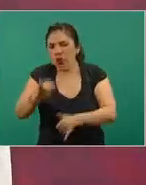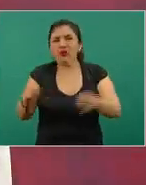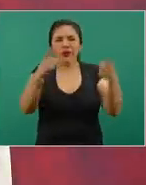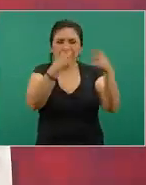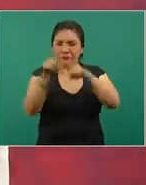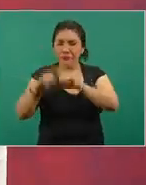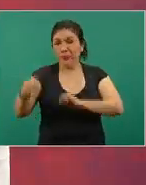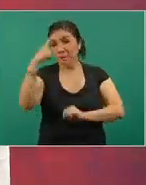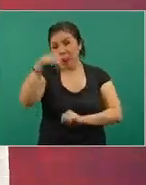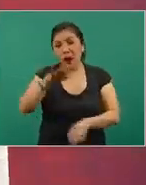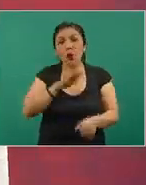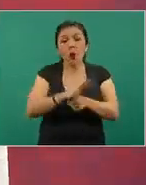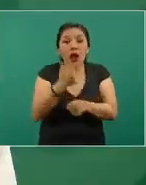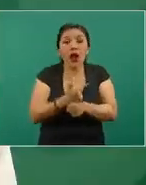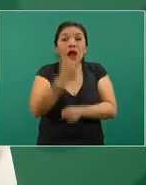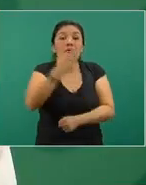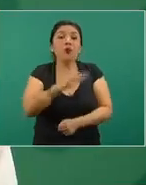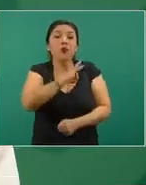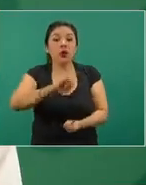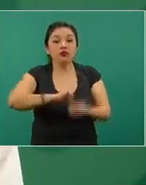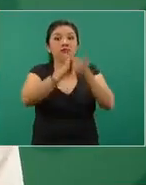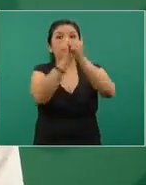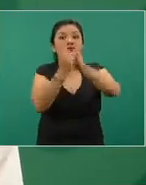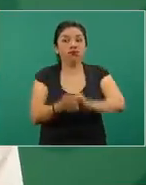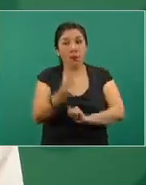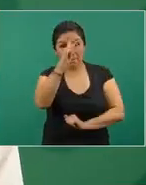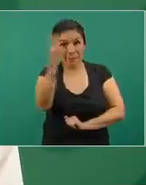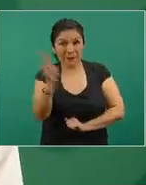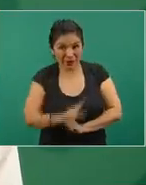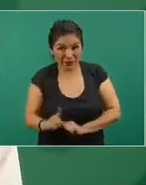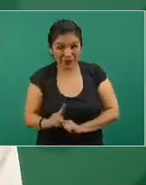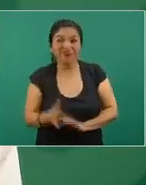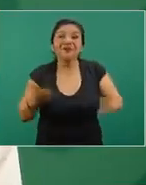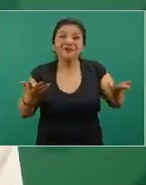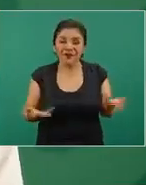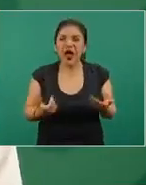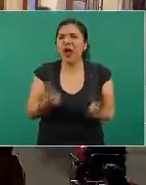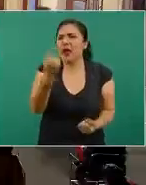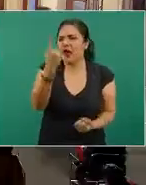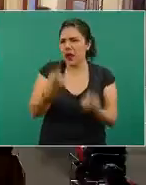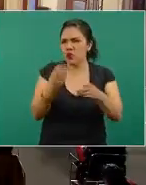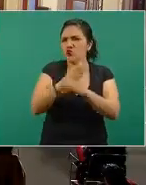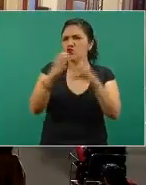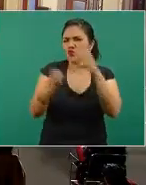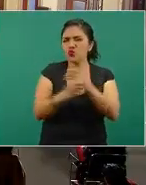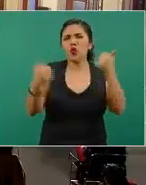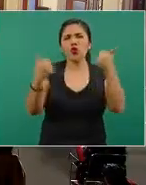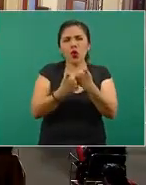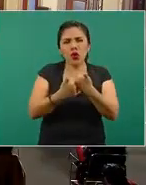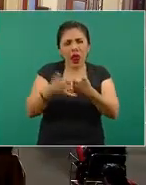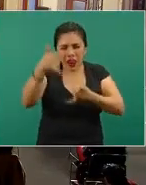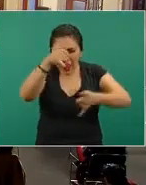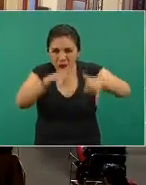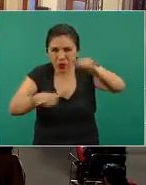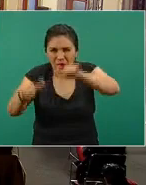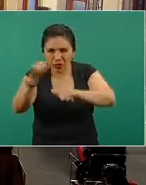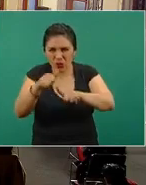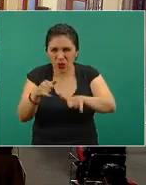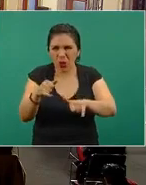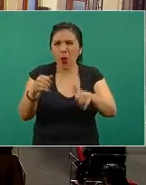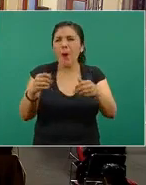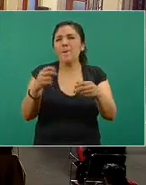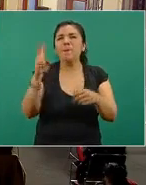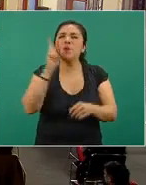los riesgos de complicación temprana. Hay algunos elementos de resultados de laboratorio, digamos de pruebas de